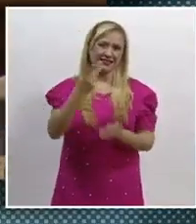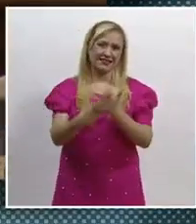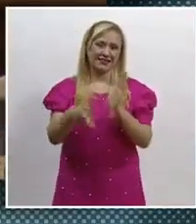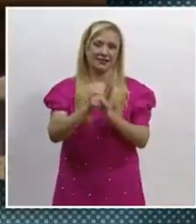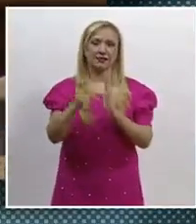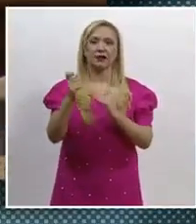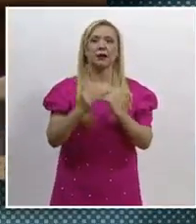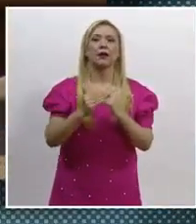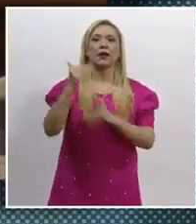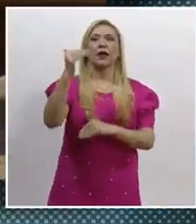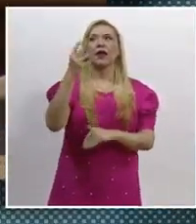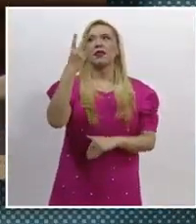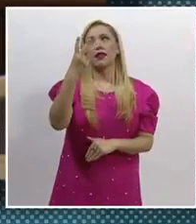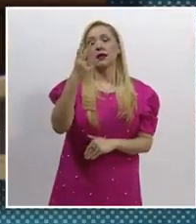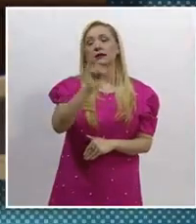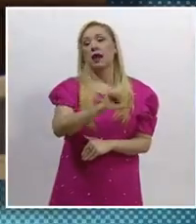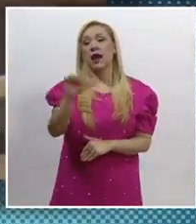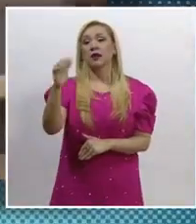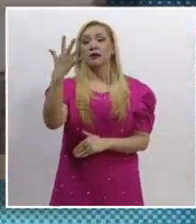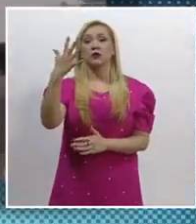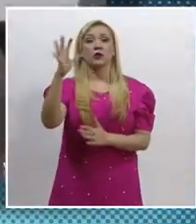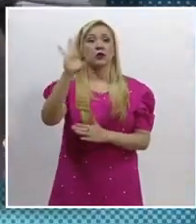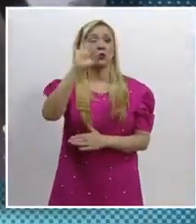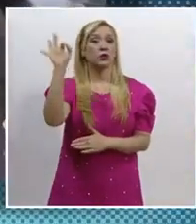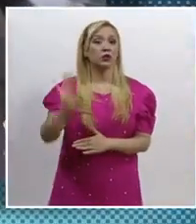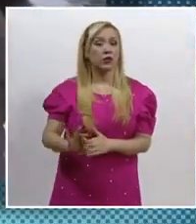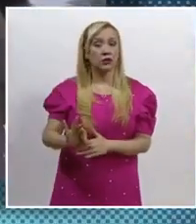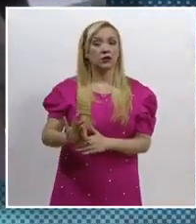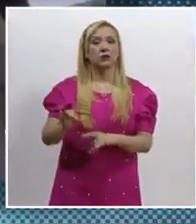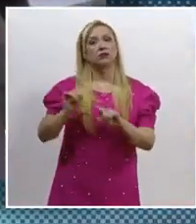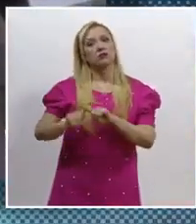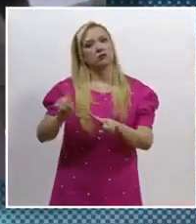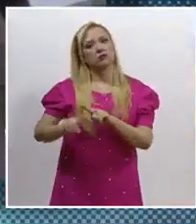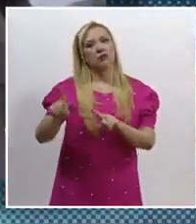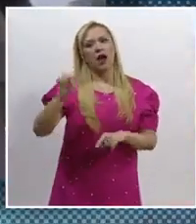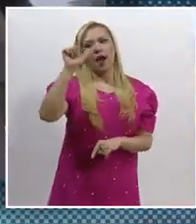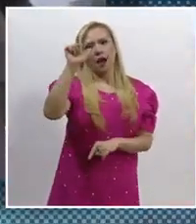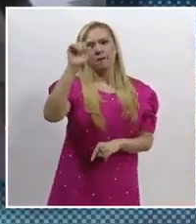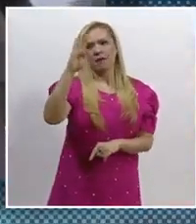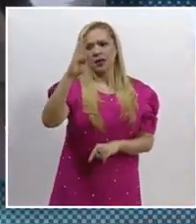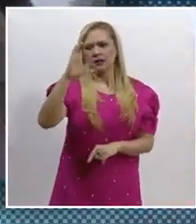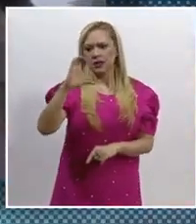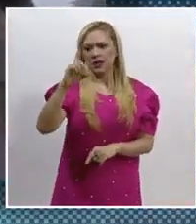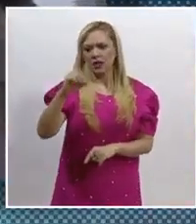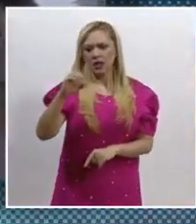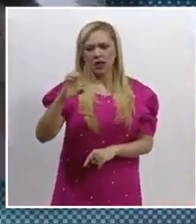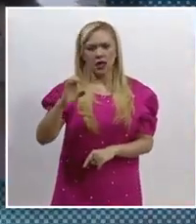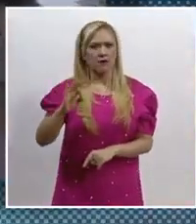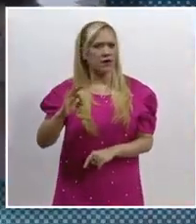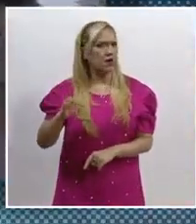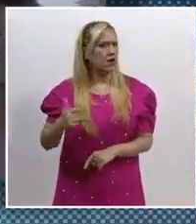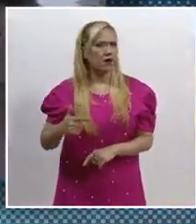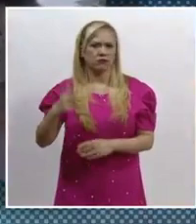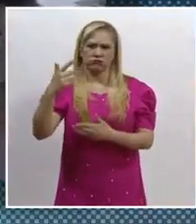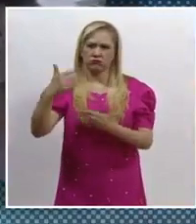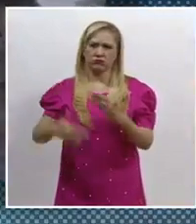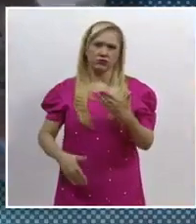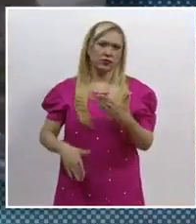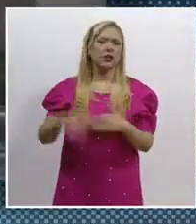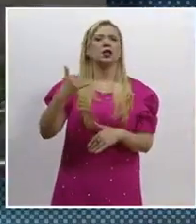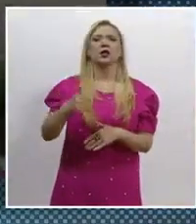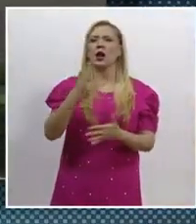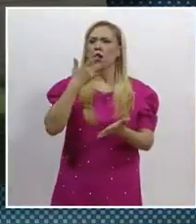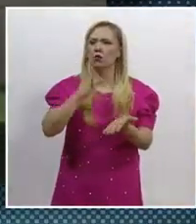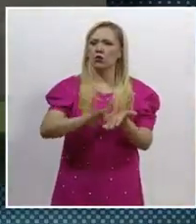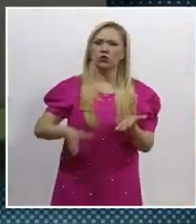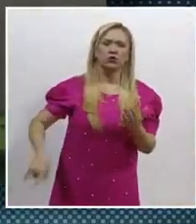salarial retroactivo del 3 al 5% a diferentes categorías laborales y apoyos a servidores públicos.